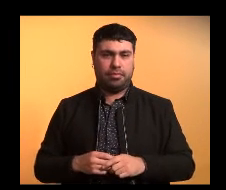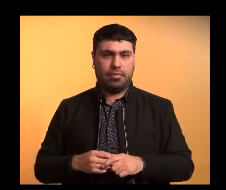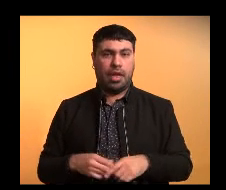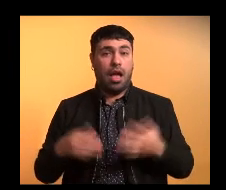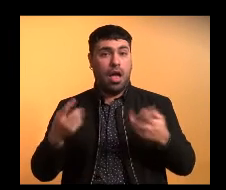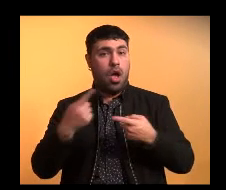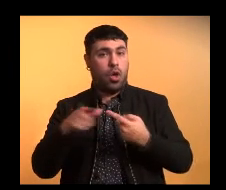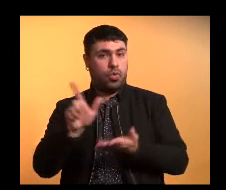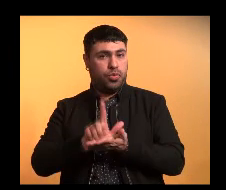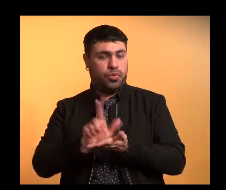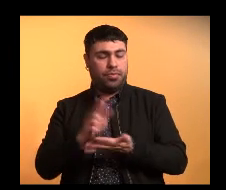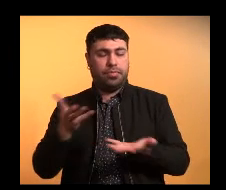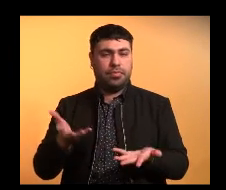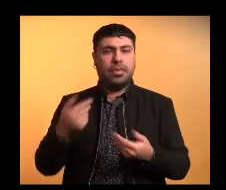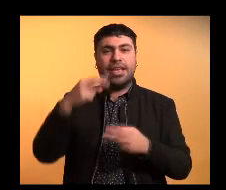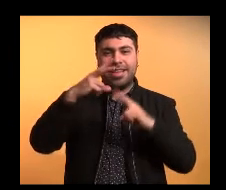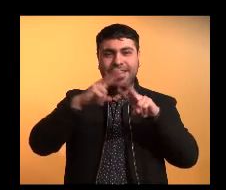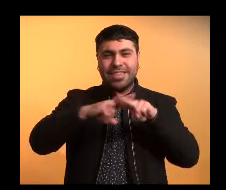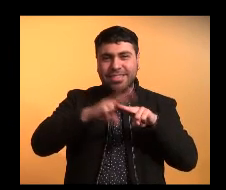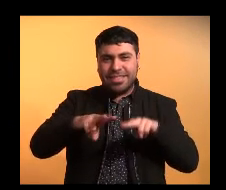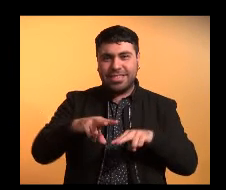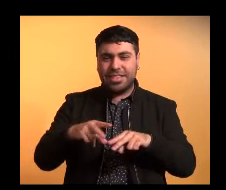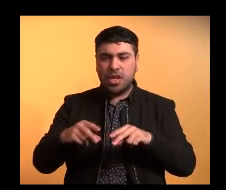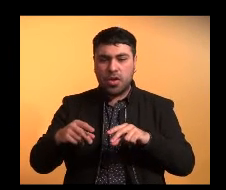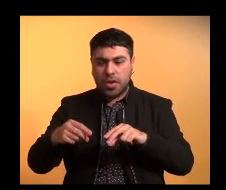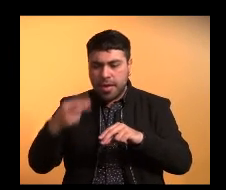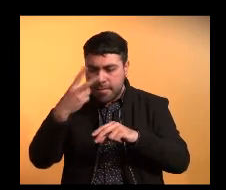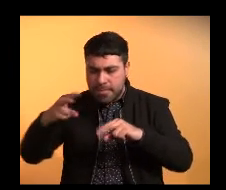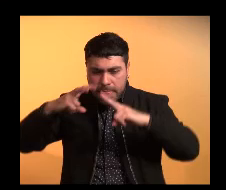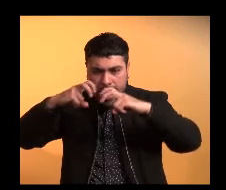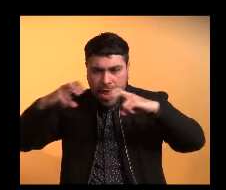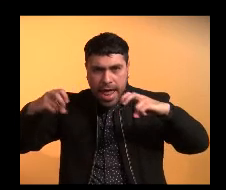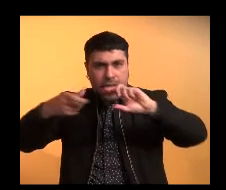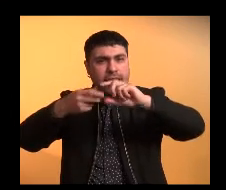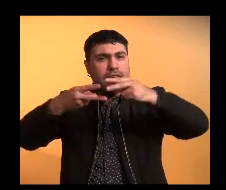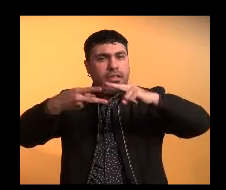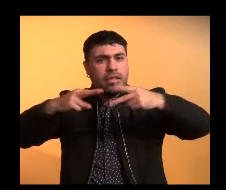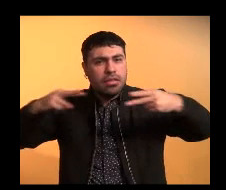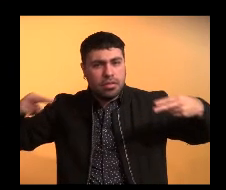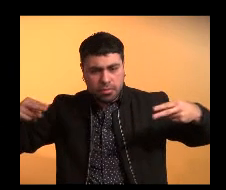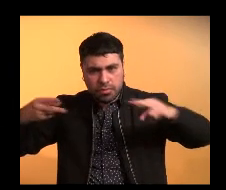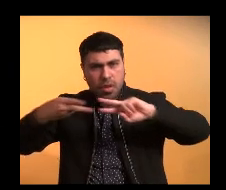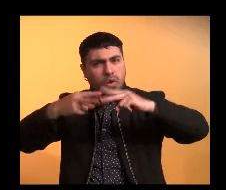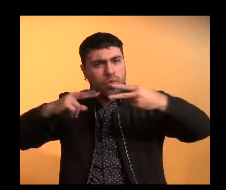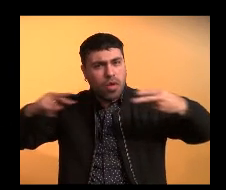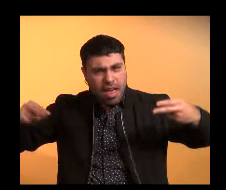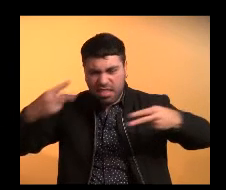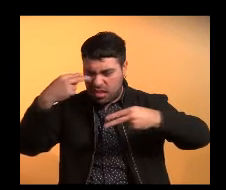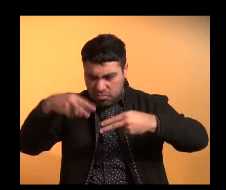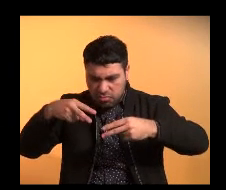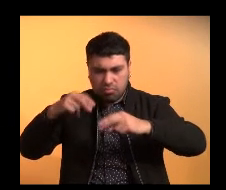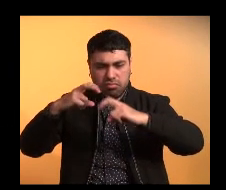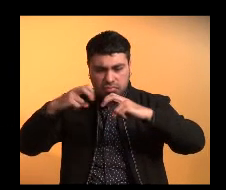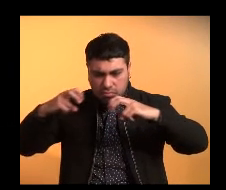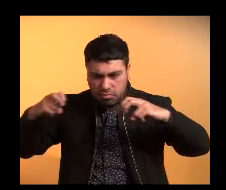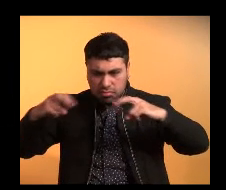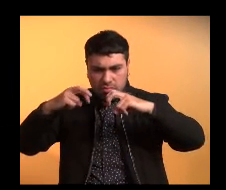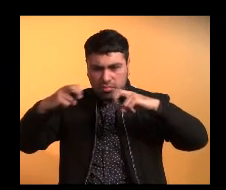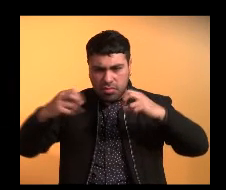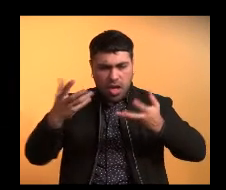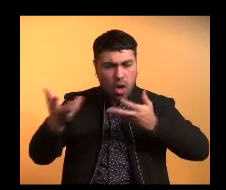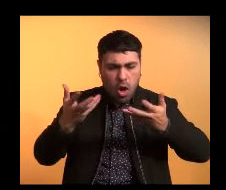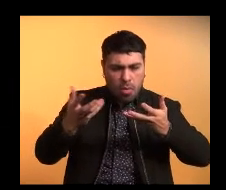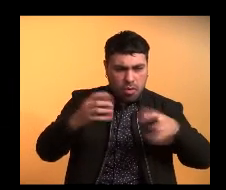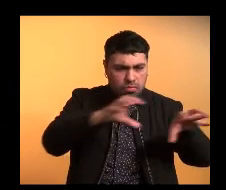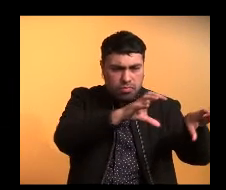análisis moleculares de última generación, logró secuenciar, obtener ADN de esas muestras que yo les envié, que habían